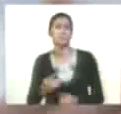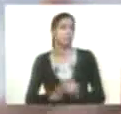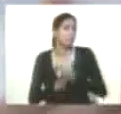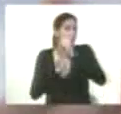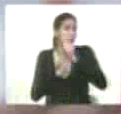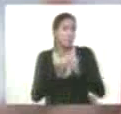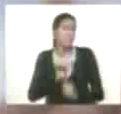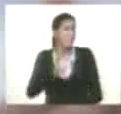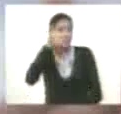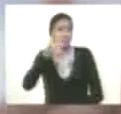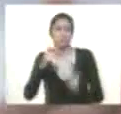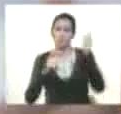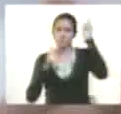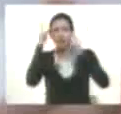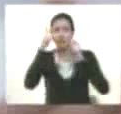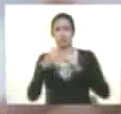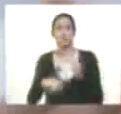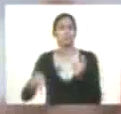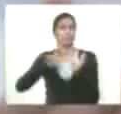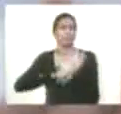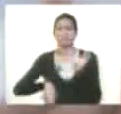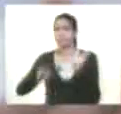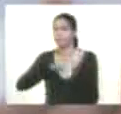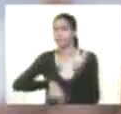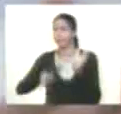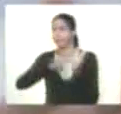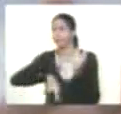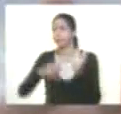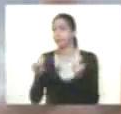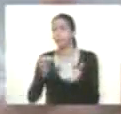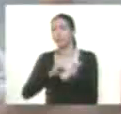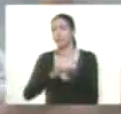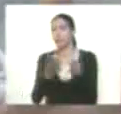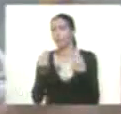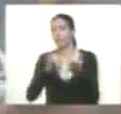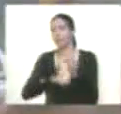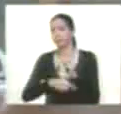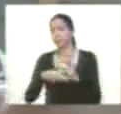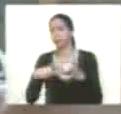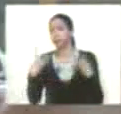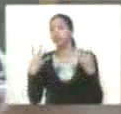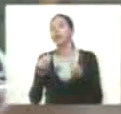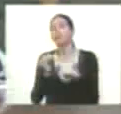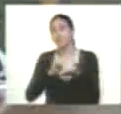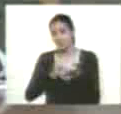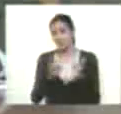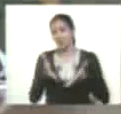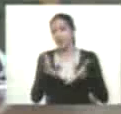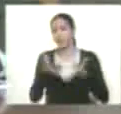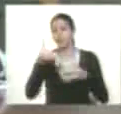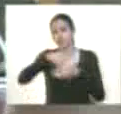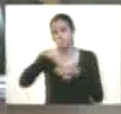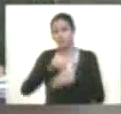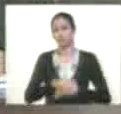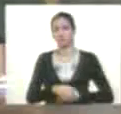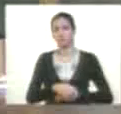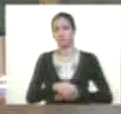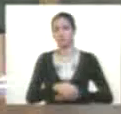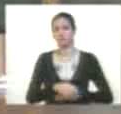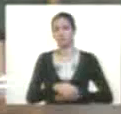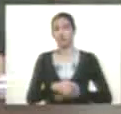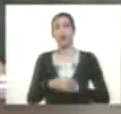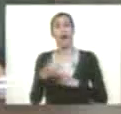Chávez, electo, reelecto, recontraelecto, que dejó una constitución la más democrática de la historia de